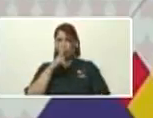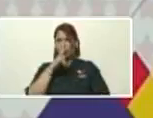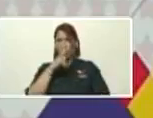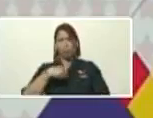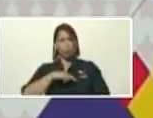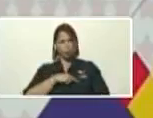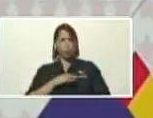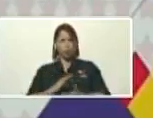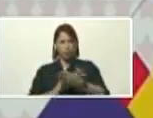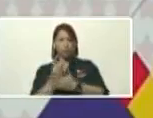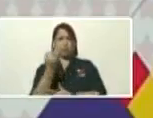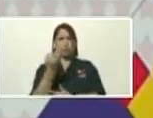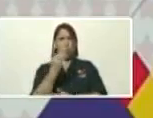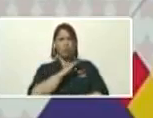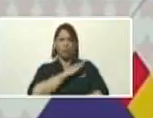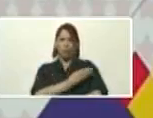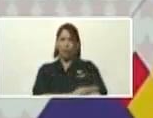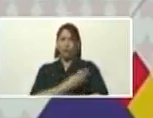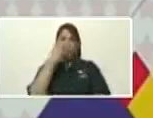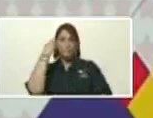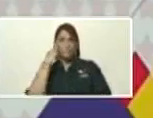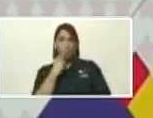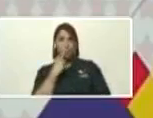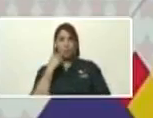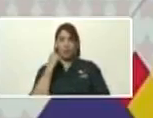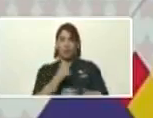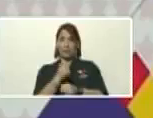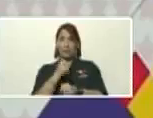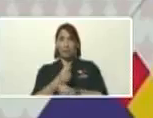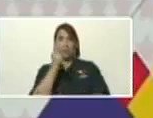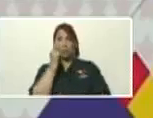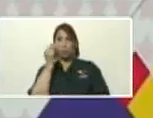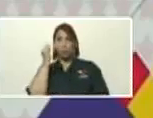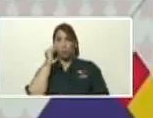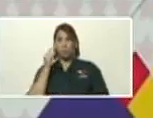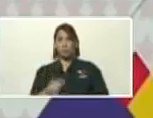Nosotros fundamos la Fuerza Bolivariana de Trabajadores